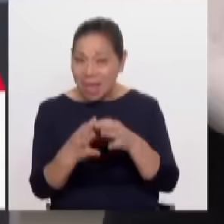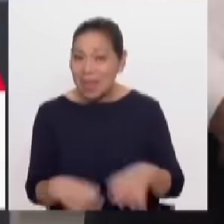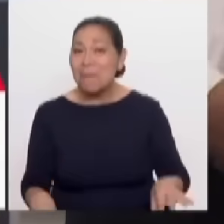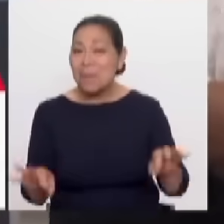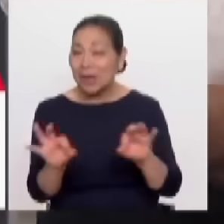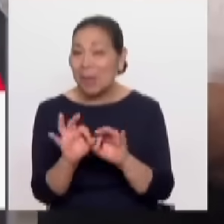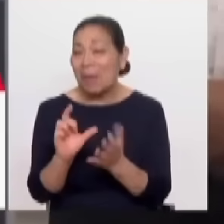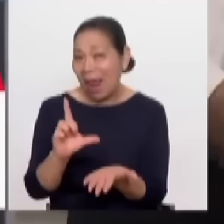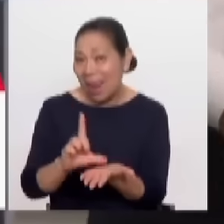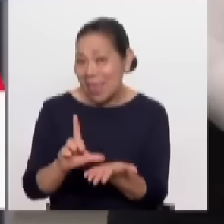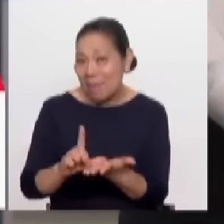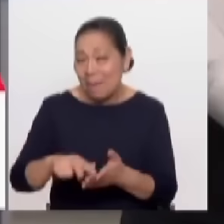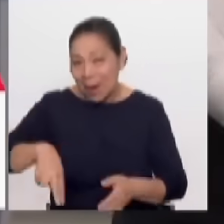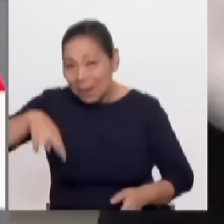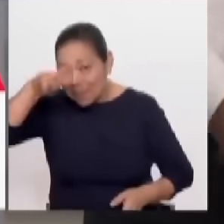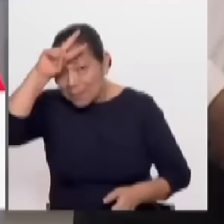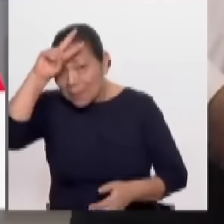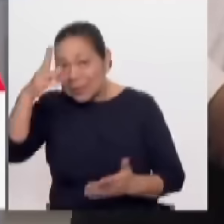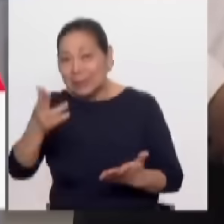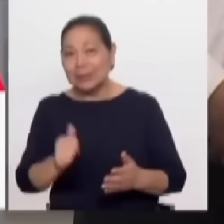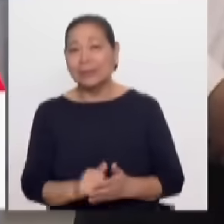para Lima, para el Perú,